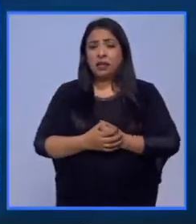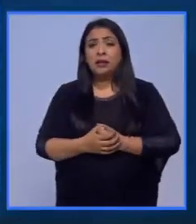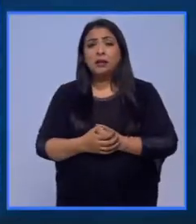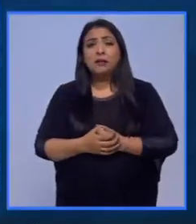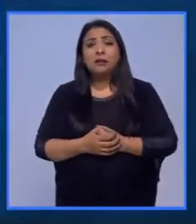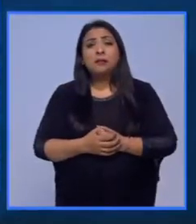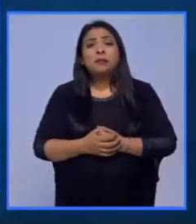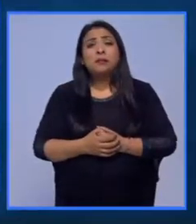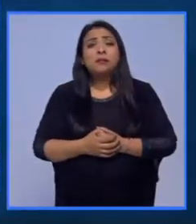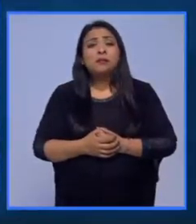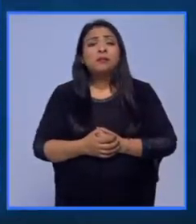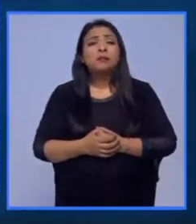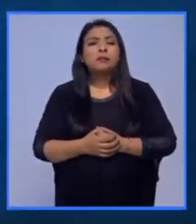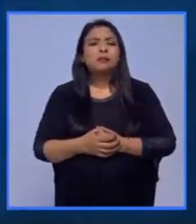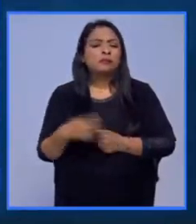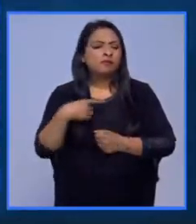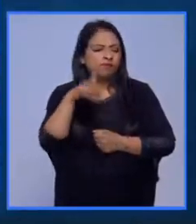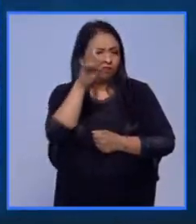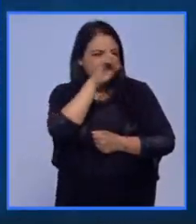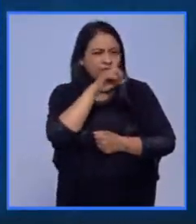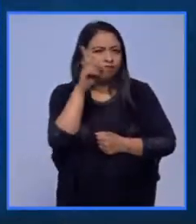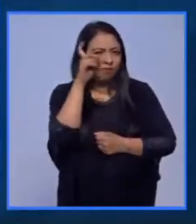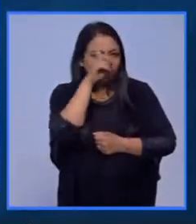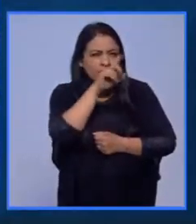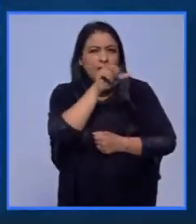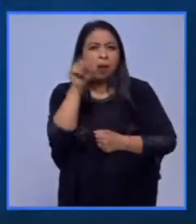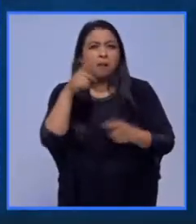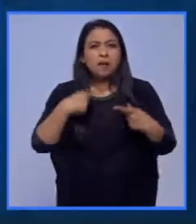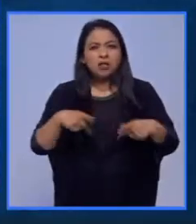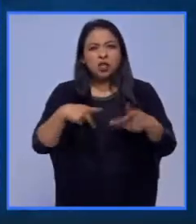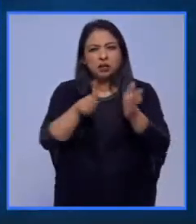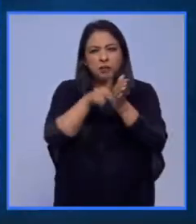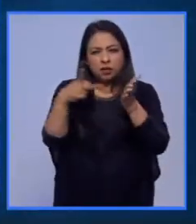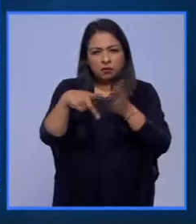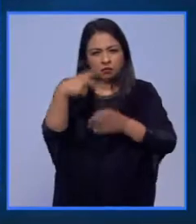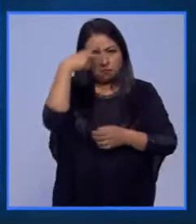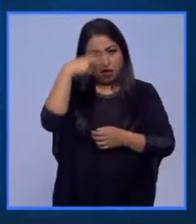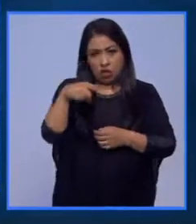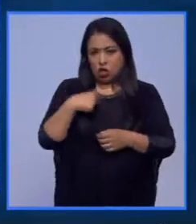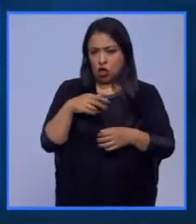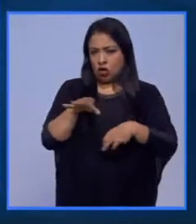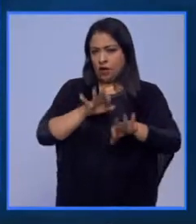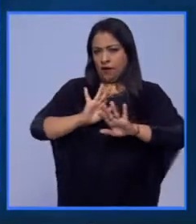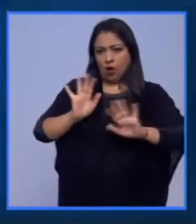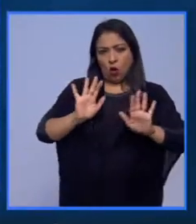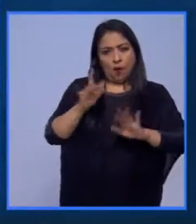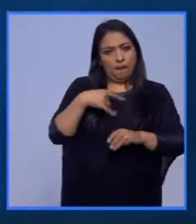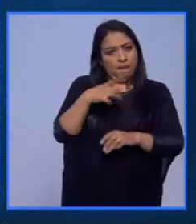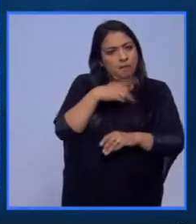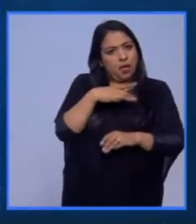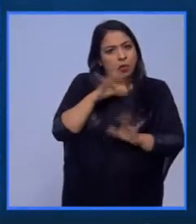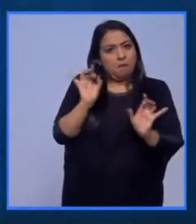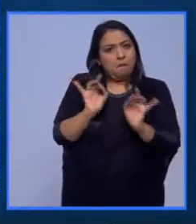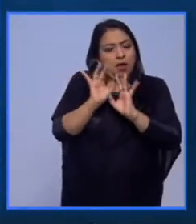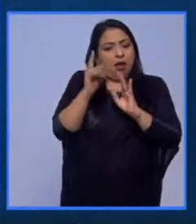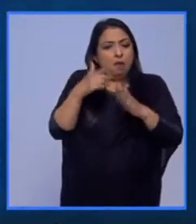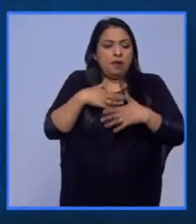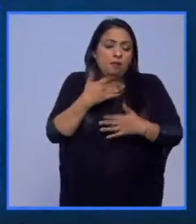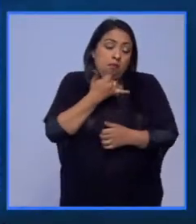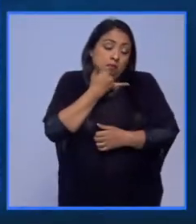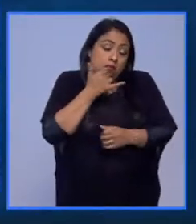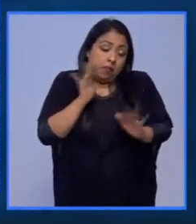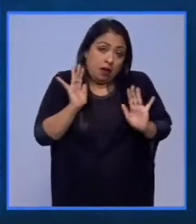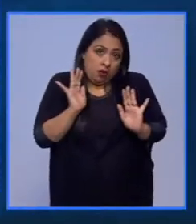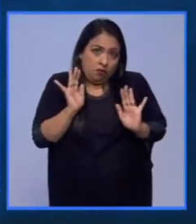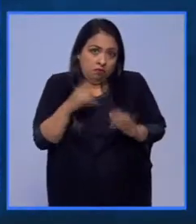La verdad es que es bastante difícil aconsejar a periodistas en México. De hecho, yo no trabajo en México por temor a que me pase algo, perdón.